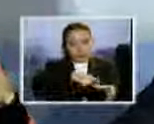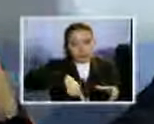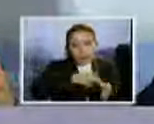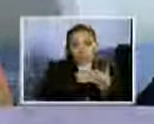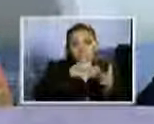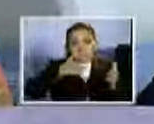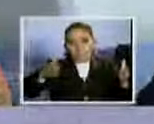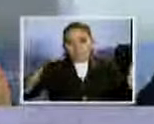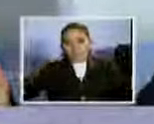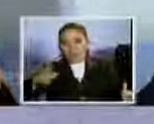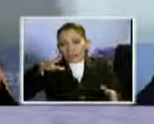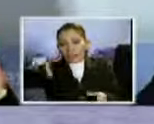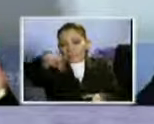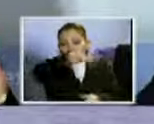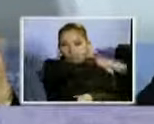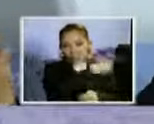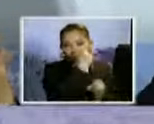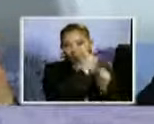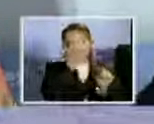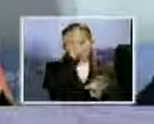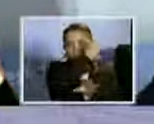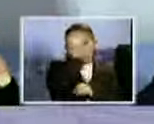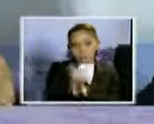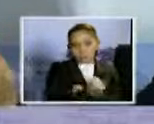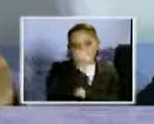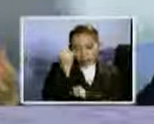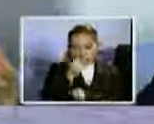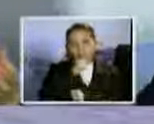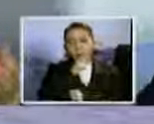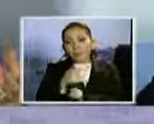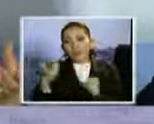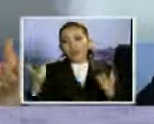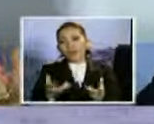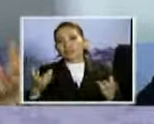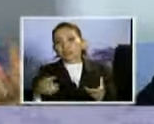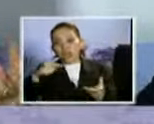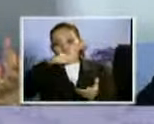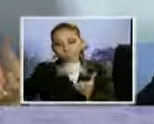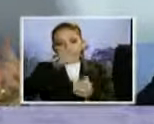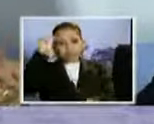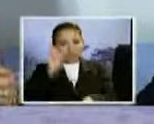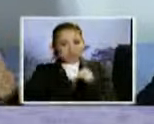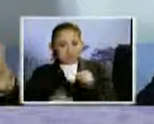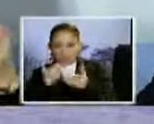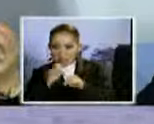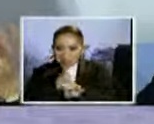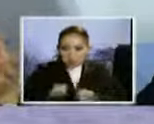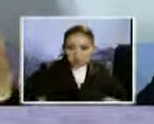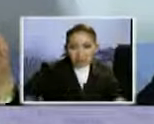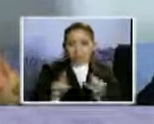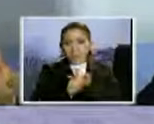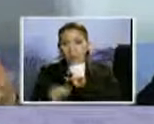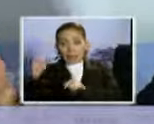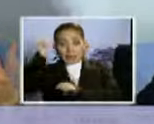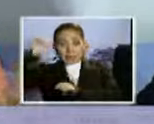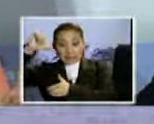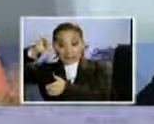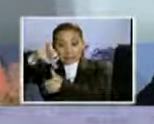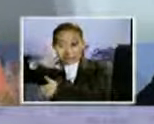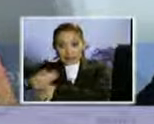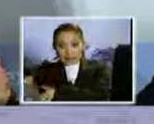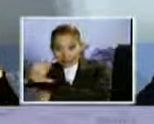ampliando la cantidad de zonas. El año pasado tuvimos la suerte de también poder hacer una zona libre de armas nucleares en el Asia Central, la